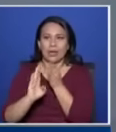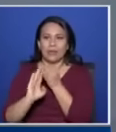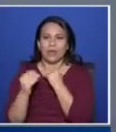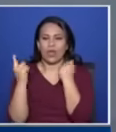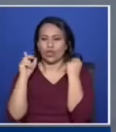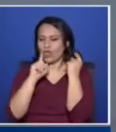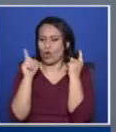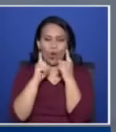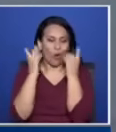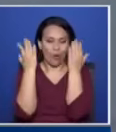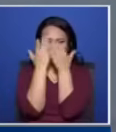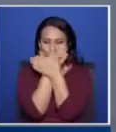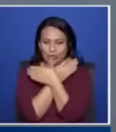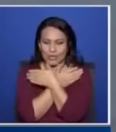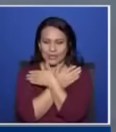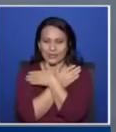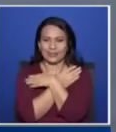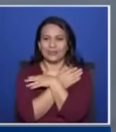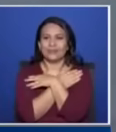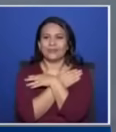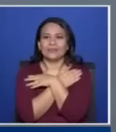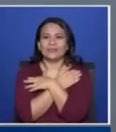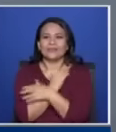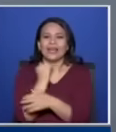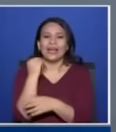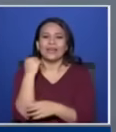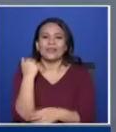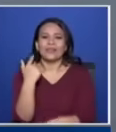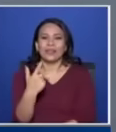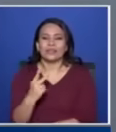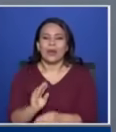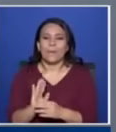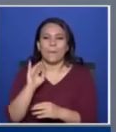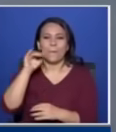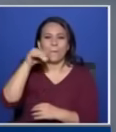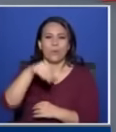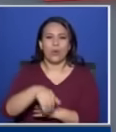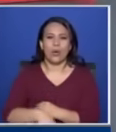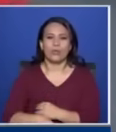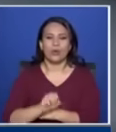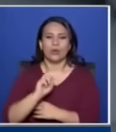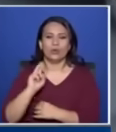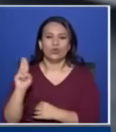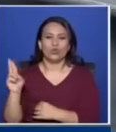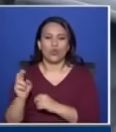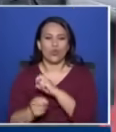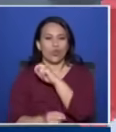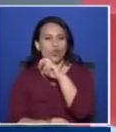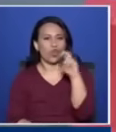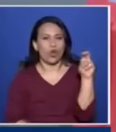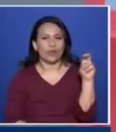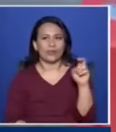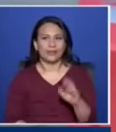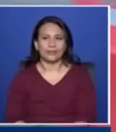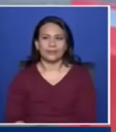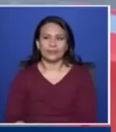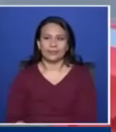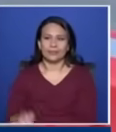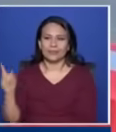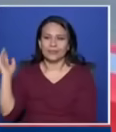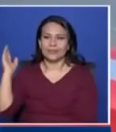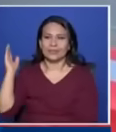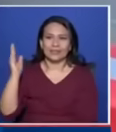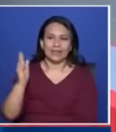quiero confundir. Este se denomina el tercer puente en el sentido sur-norte. Los carriles